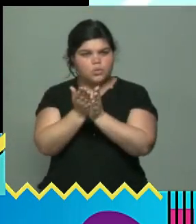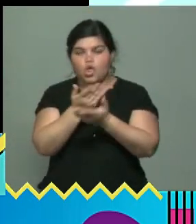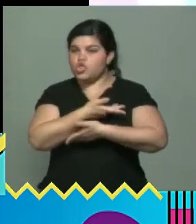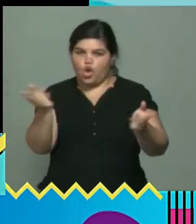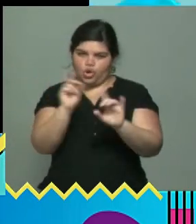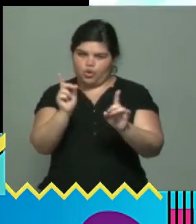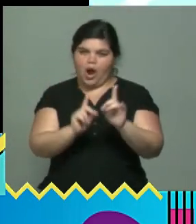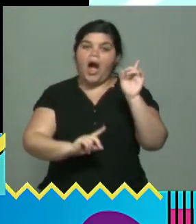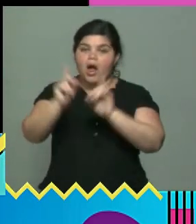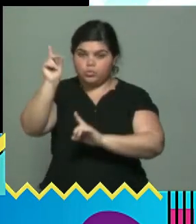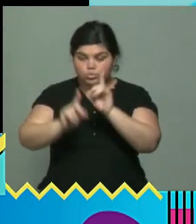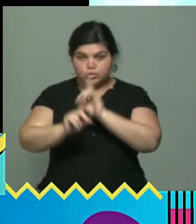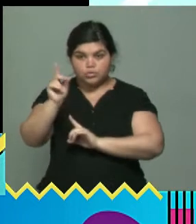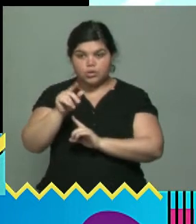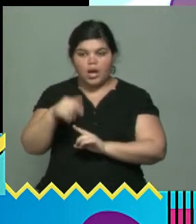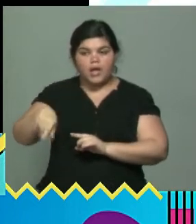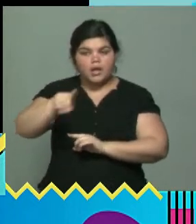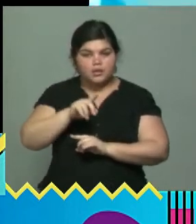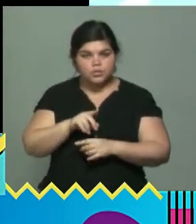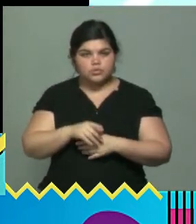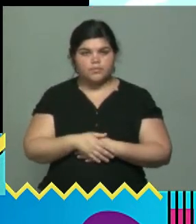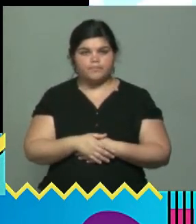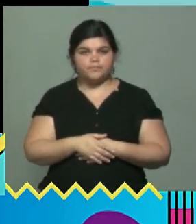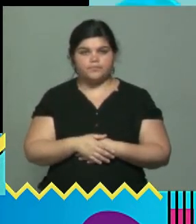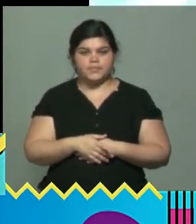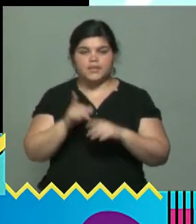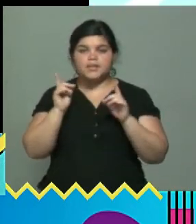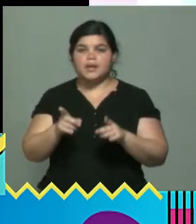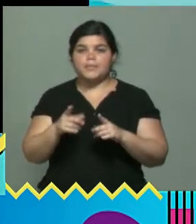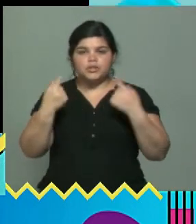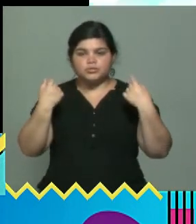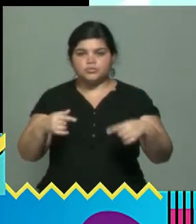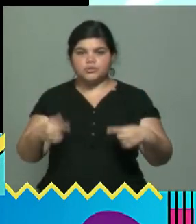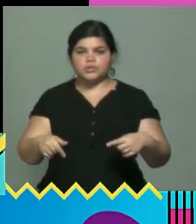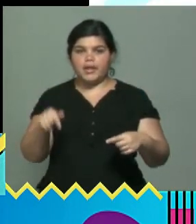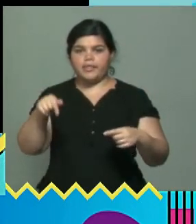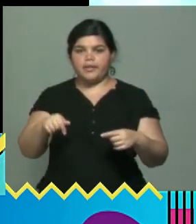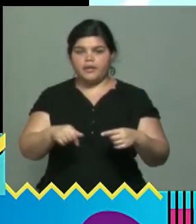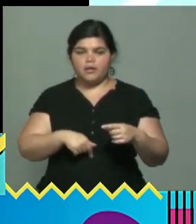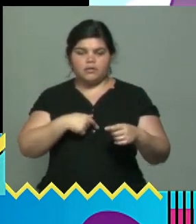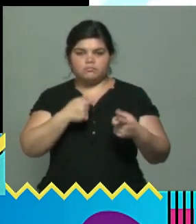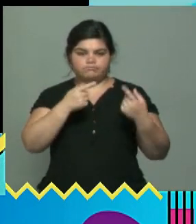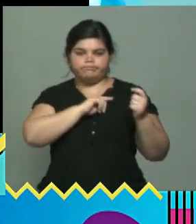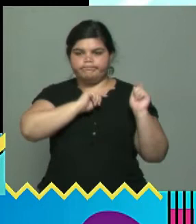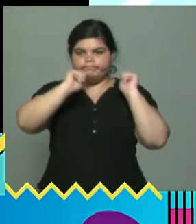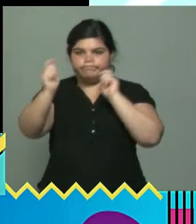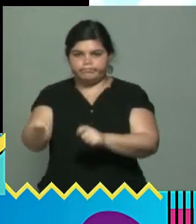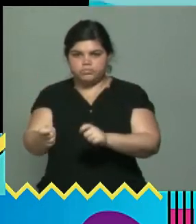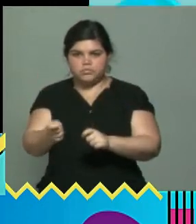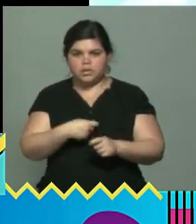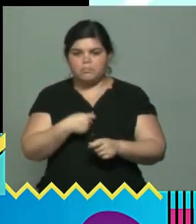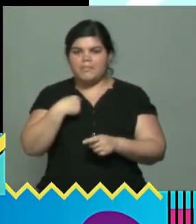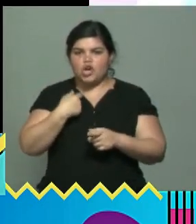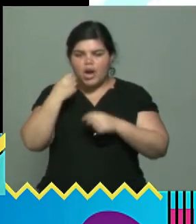todos, y han tenido que atravesar y también todo un marco de transferencias que, bueno, digo, si no quedan bien claras